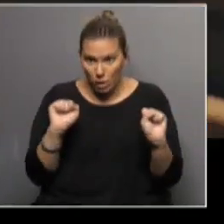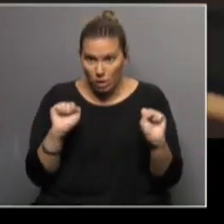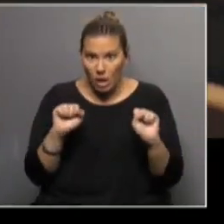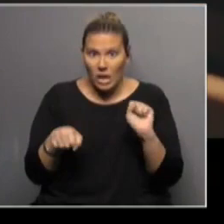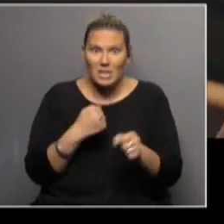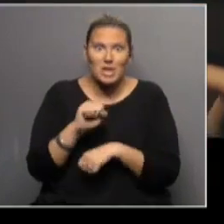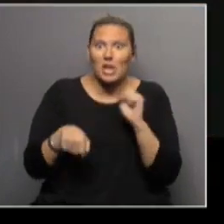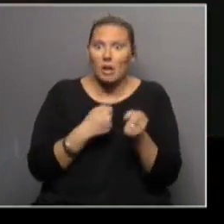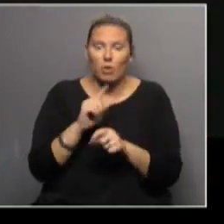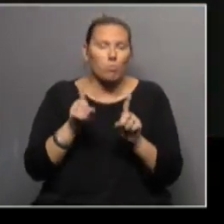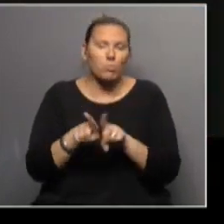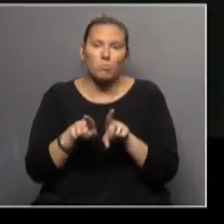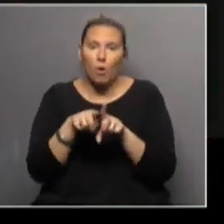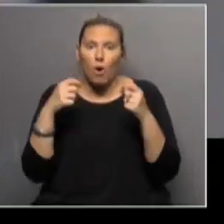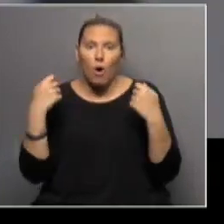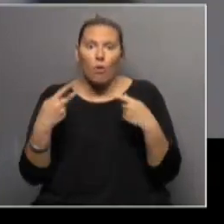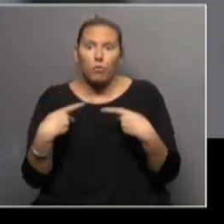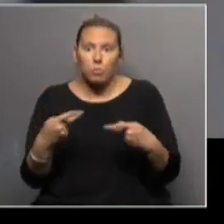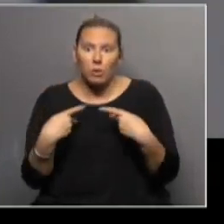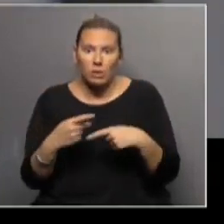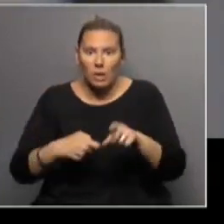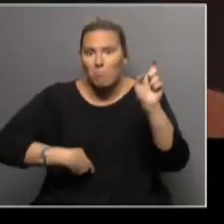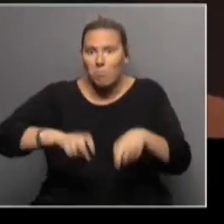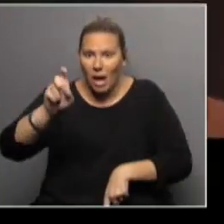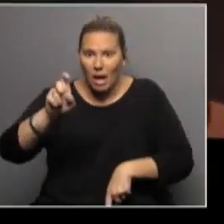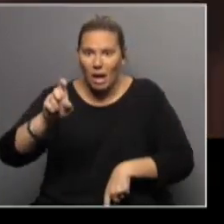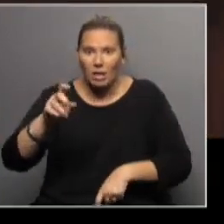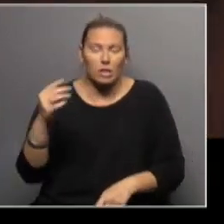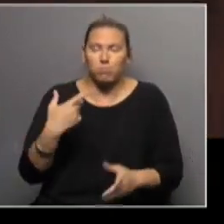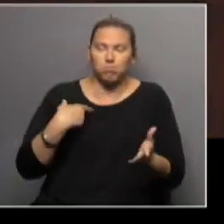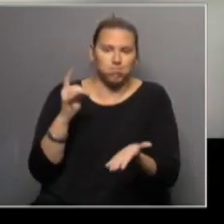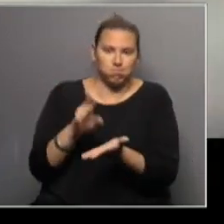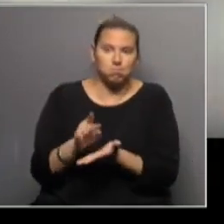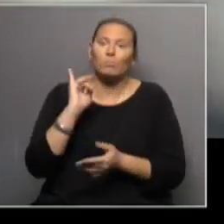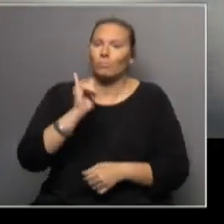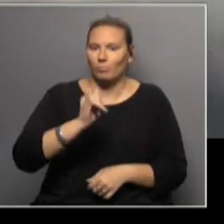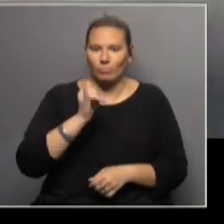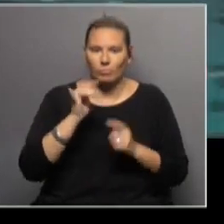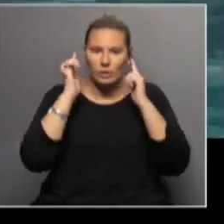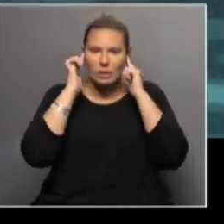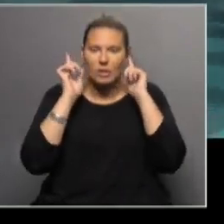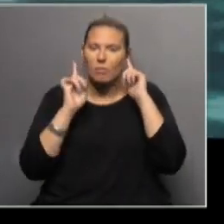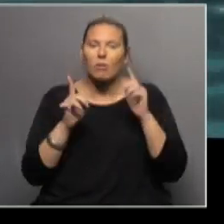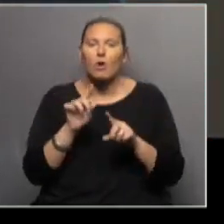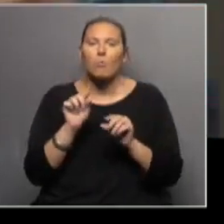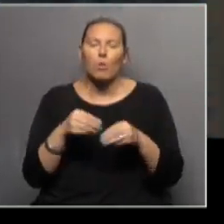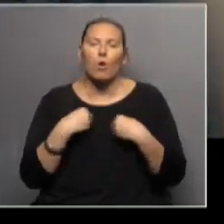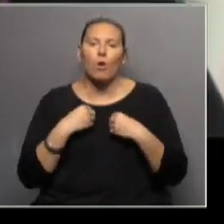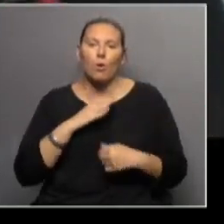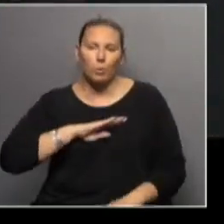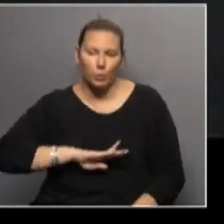de rosca como un futbolista que sale tan estimulado que pega una patada y lo echan en el minuto uno, ¿no? Por supuesto. Entonces hay que tratar de relajarse un poquito.